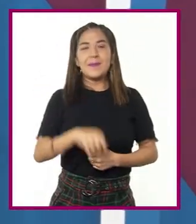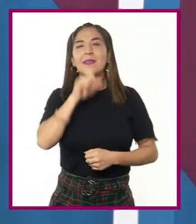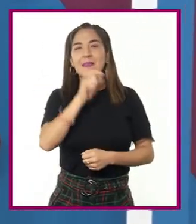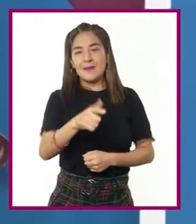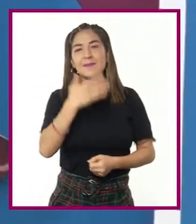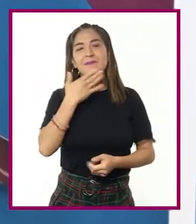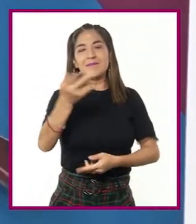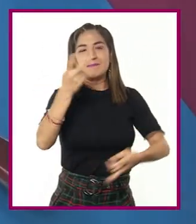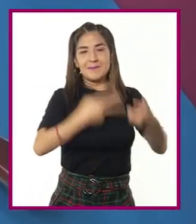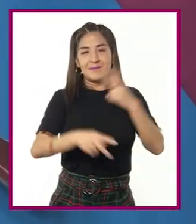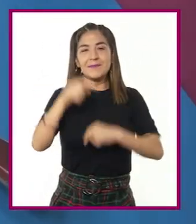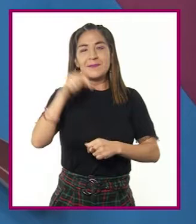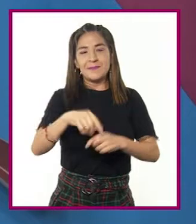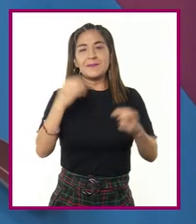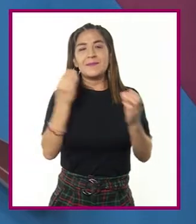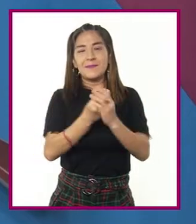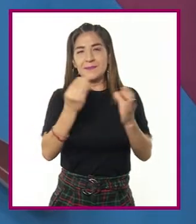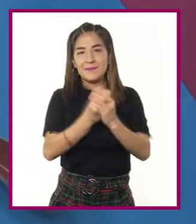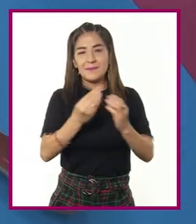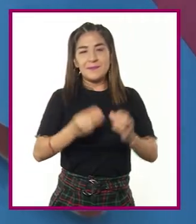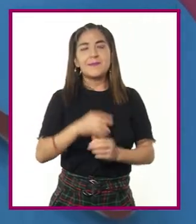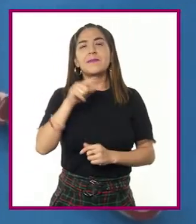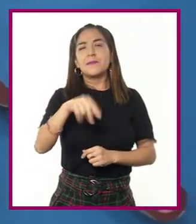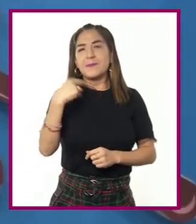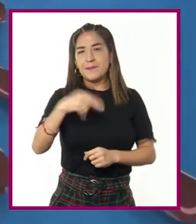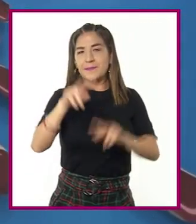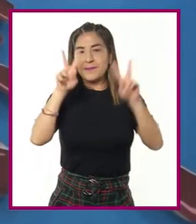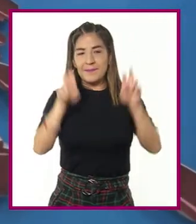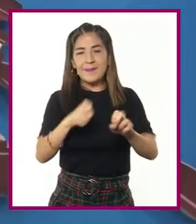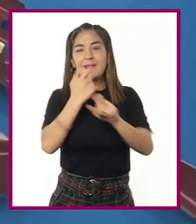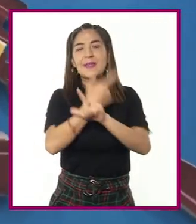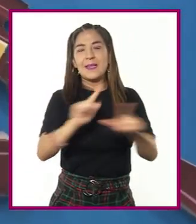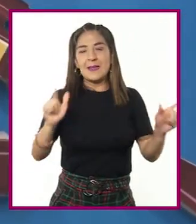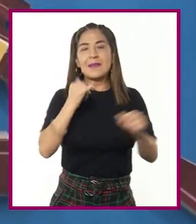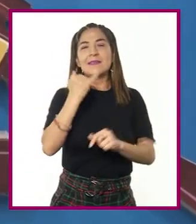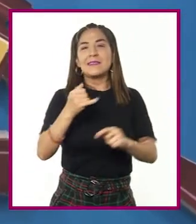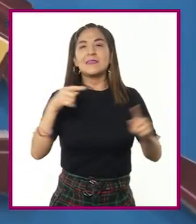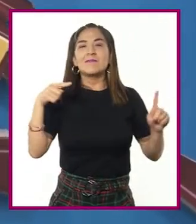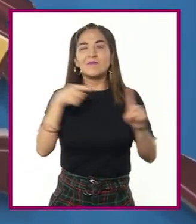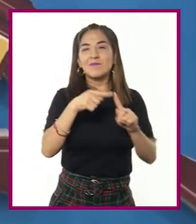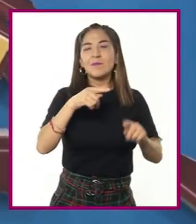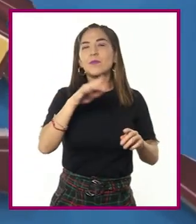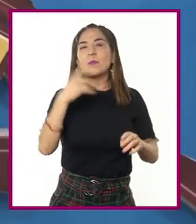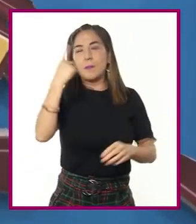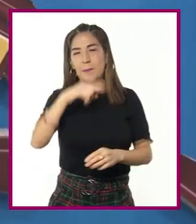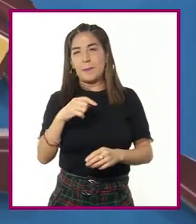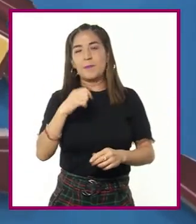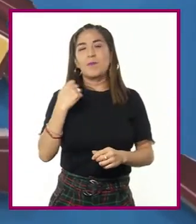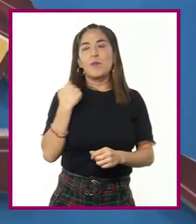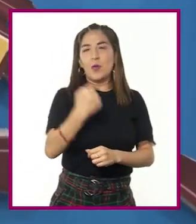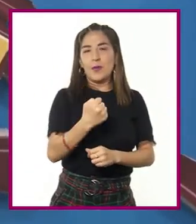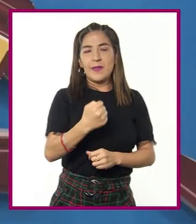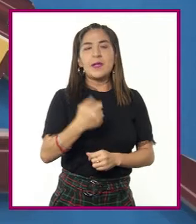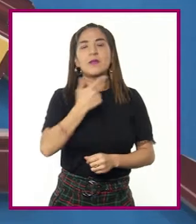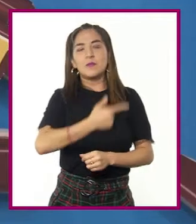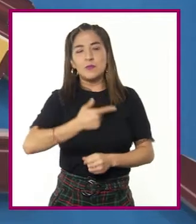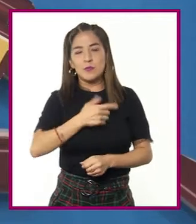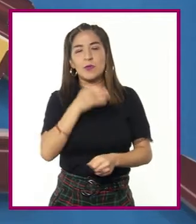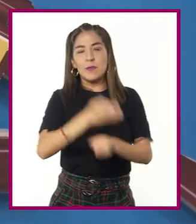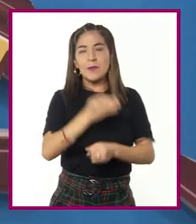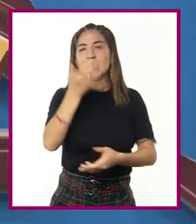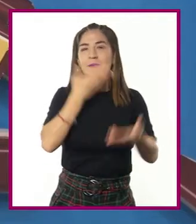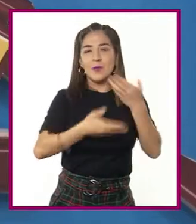doy la más cordial bienvenida a esta sesión que se titula Libertades y limitaciones del poder. Es un gusto compartir